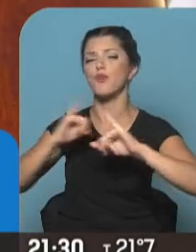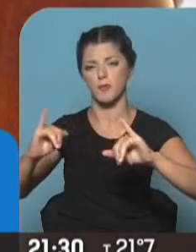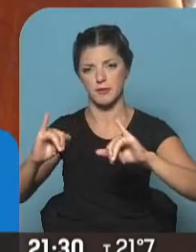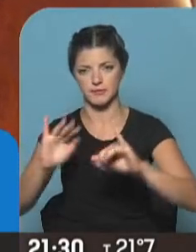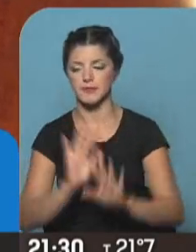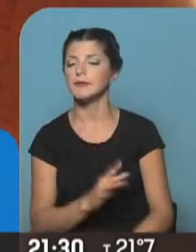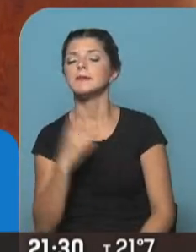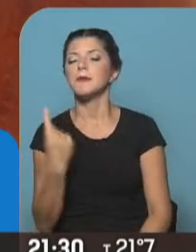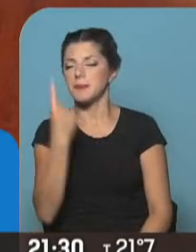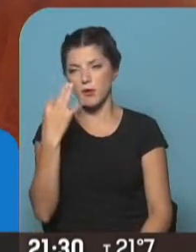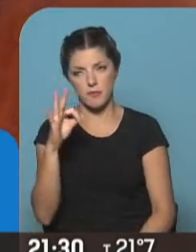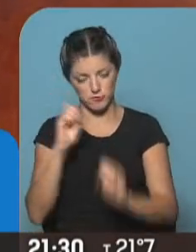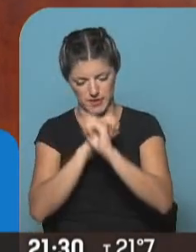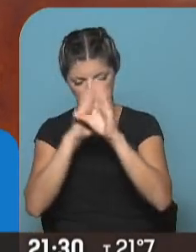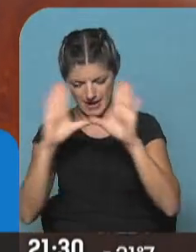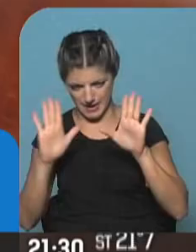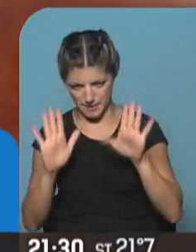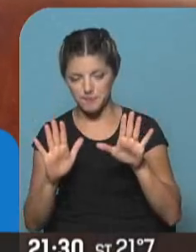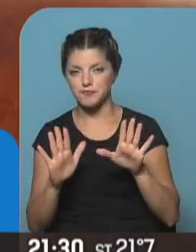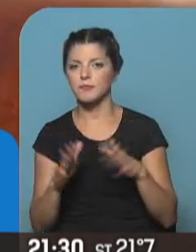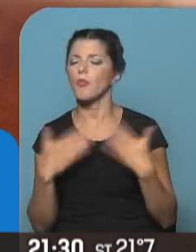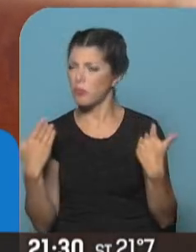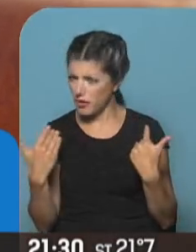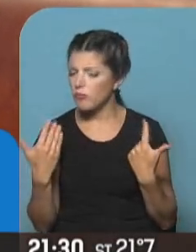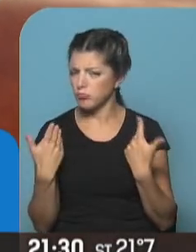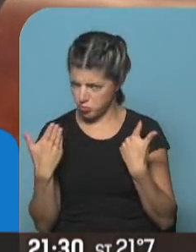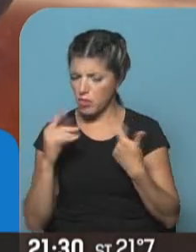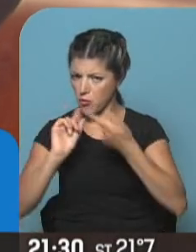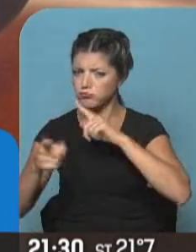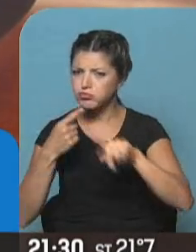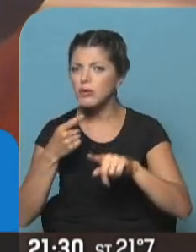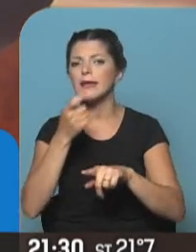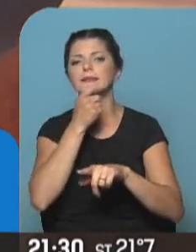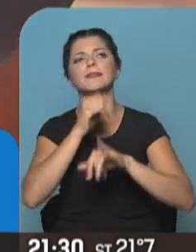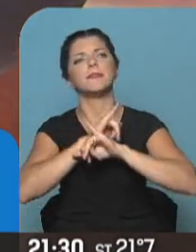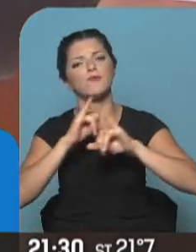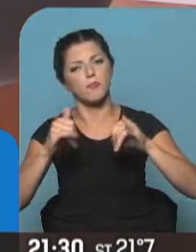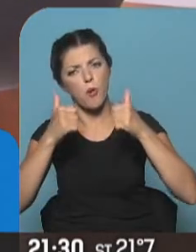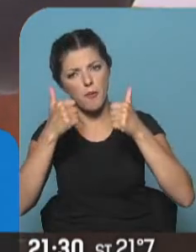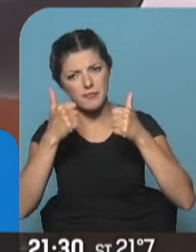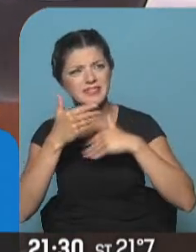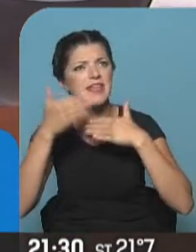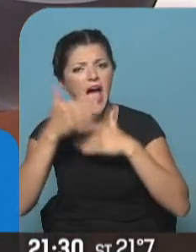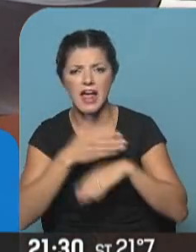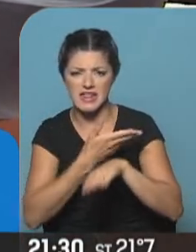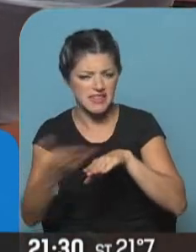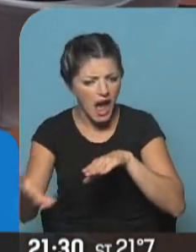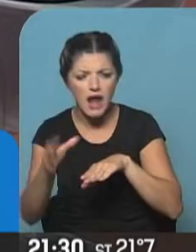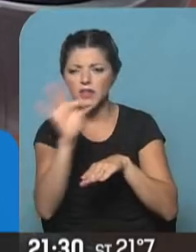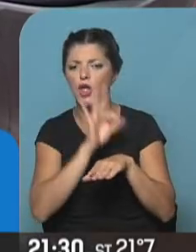hacer una distinción. Podemos discutir si se comunicó demasiado tarde, si